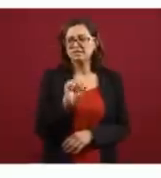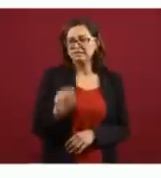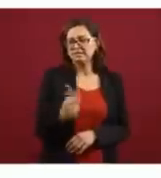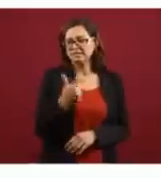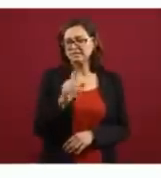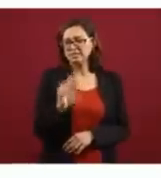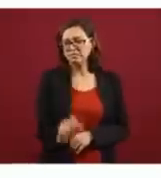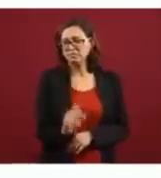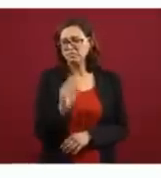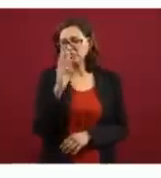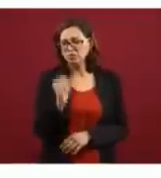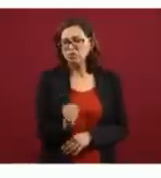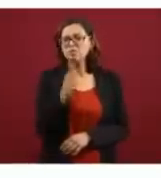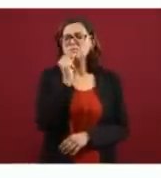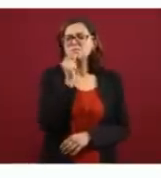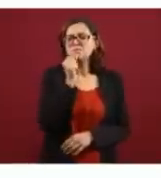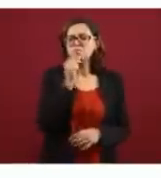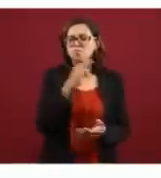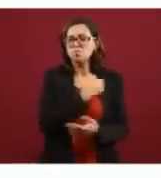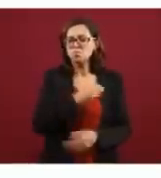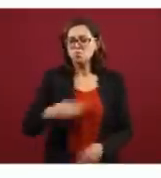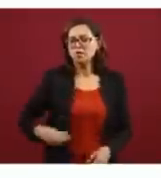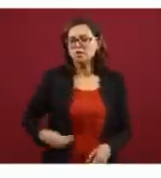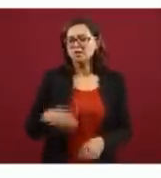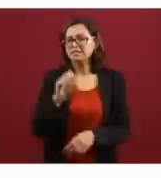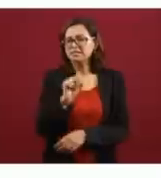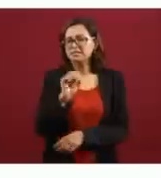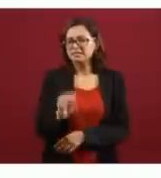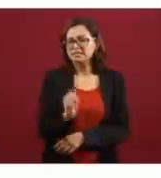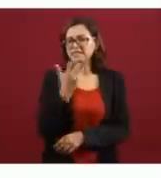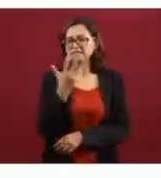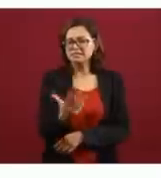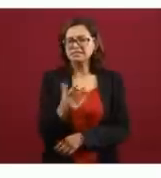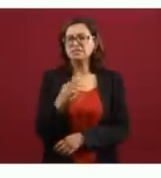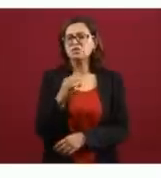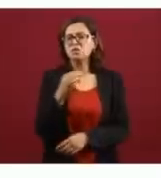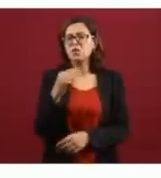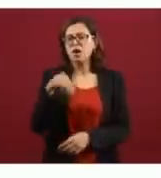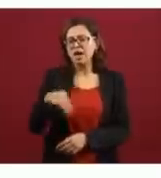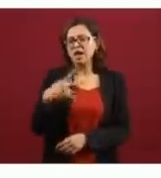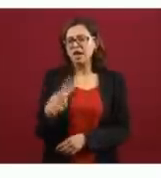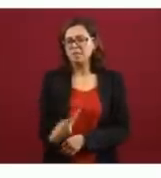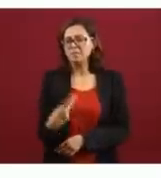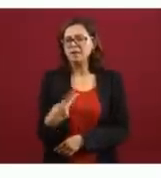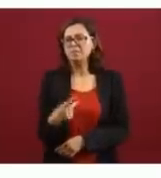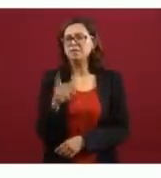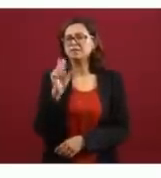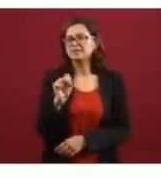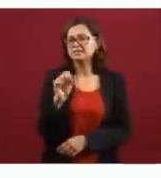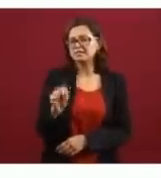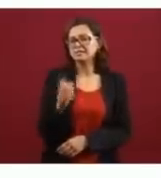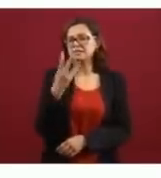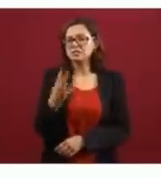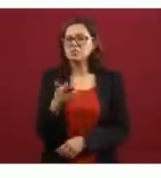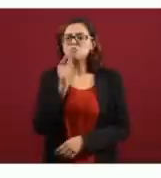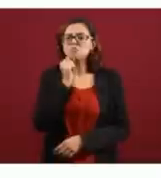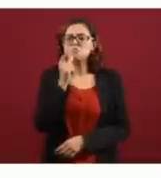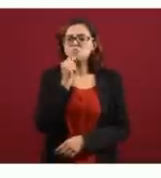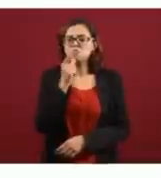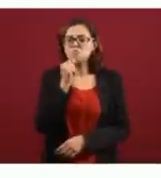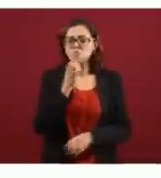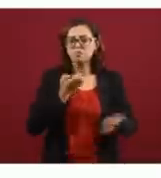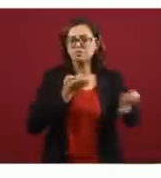67.9% policía municipal, 65% ministerio público, 64% policía estatal,